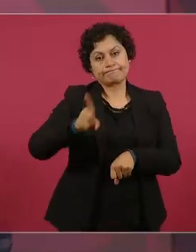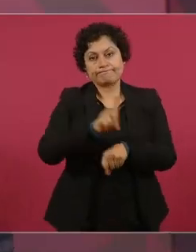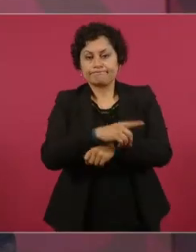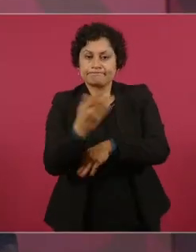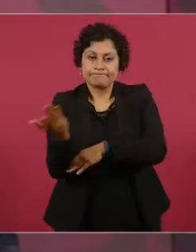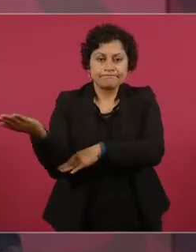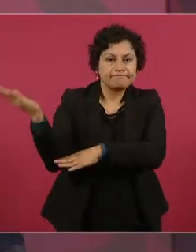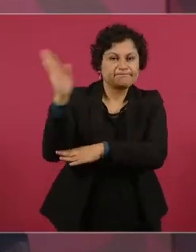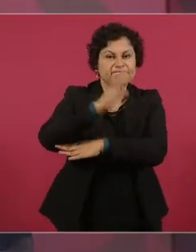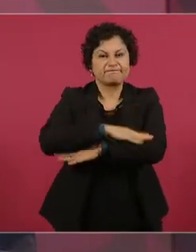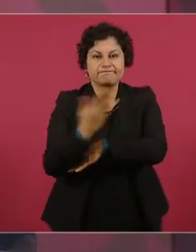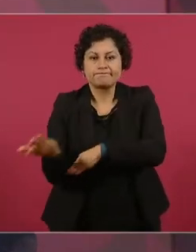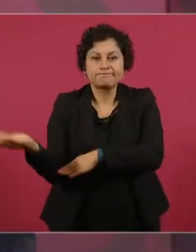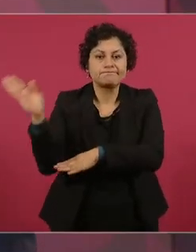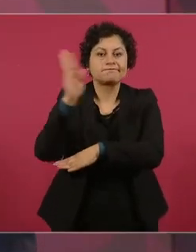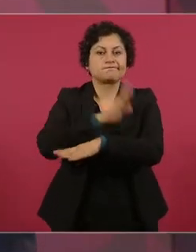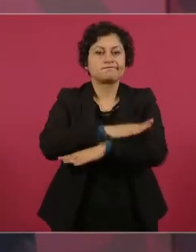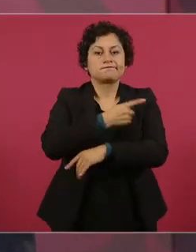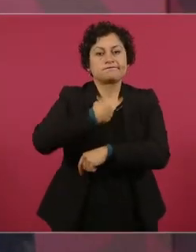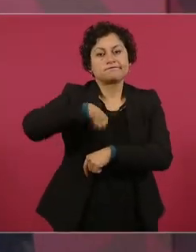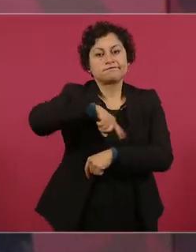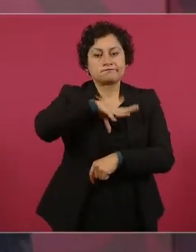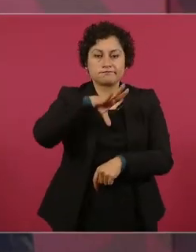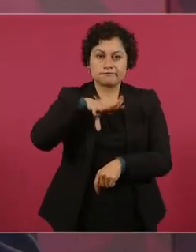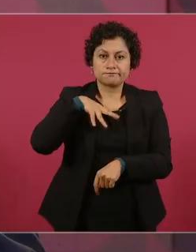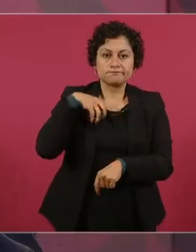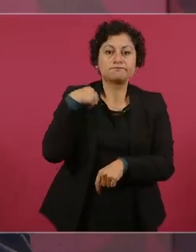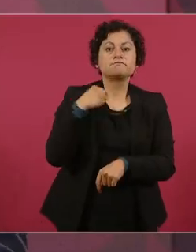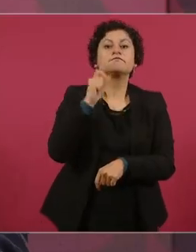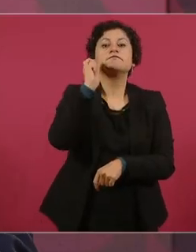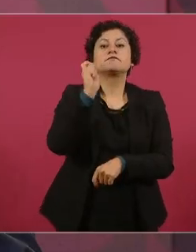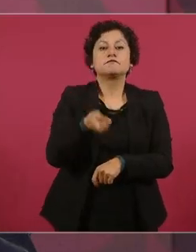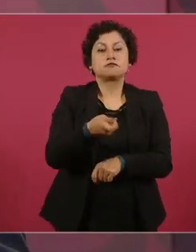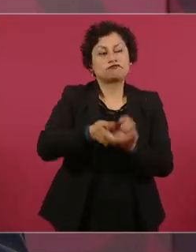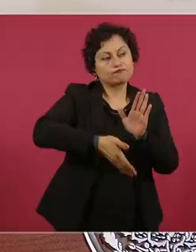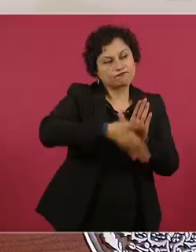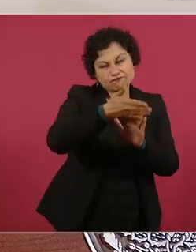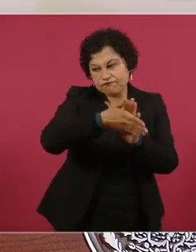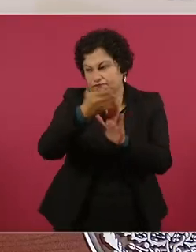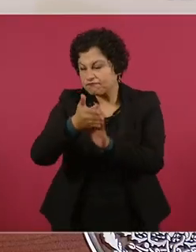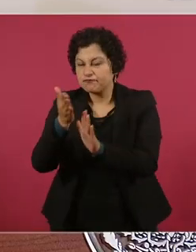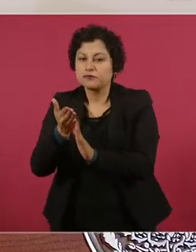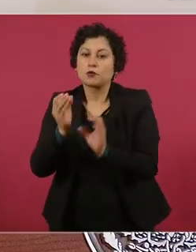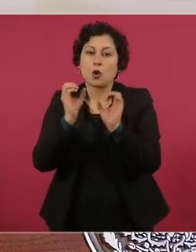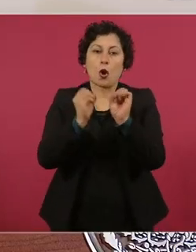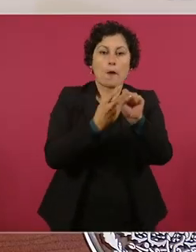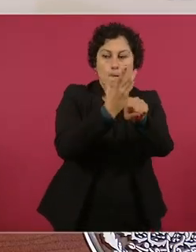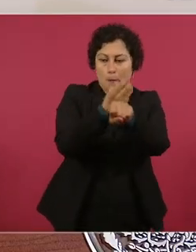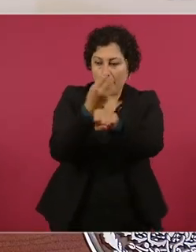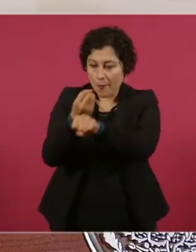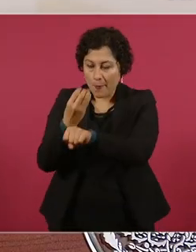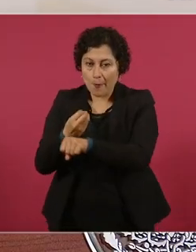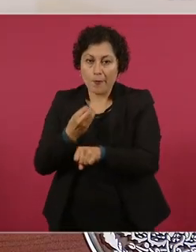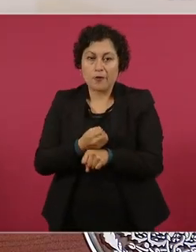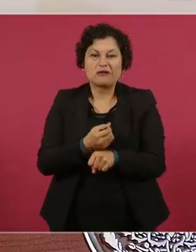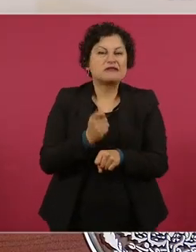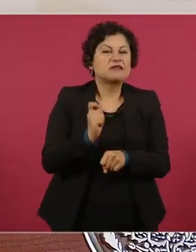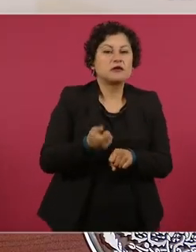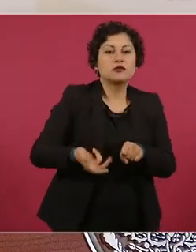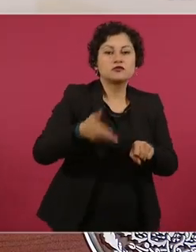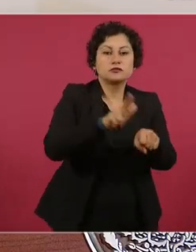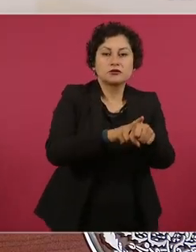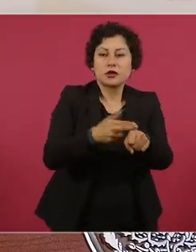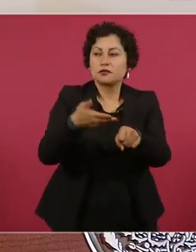hospitales que estaban en el